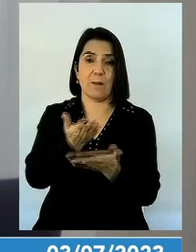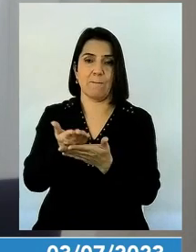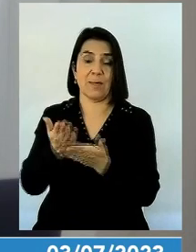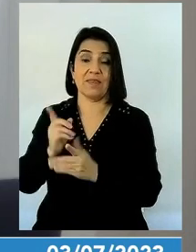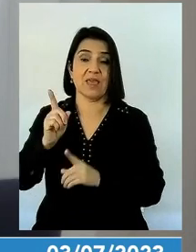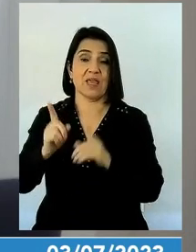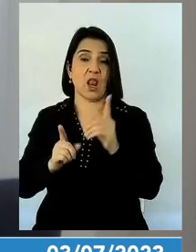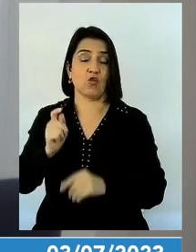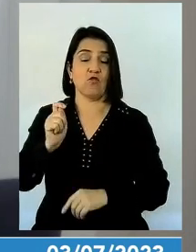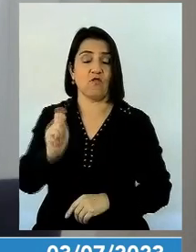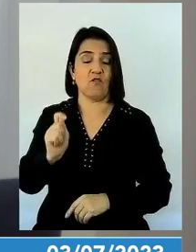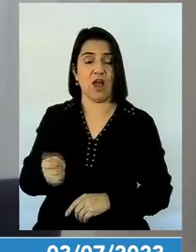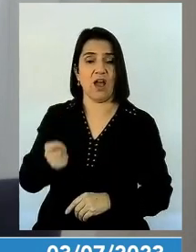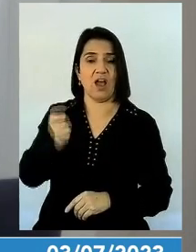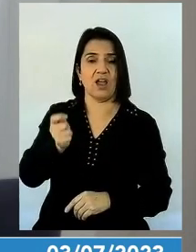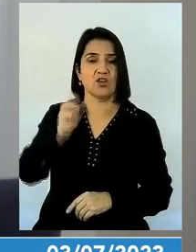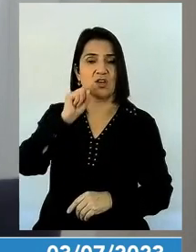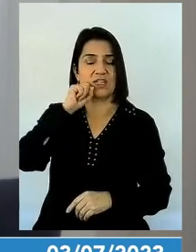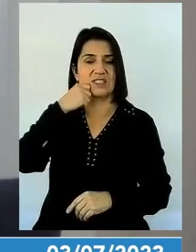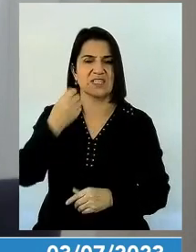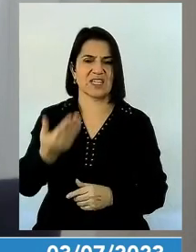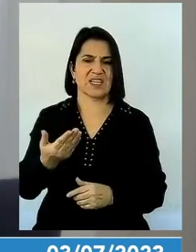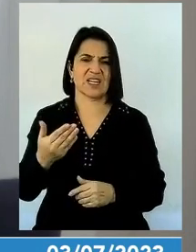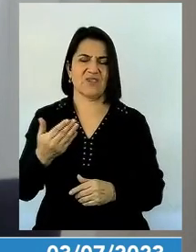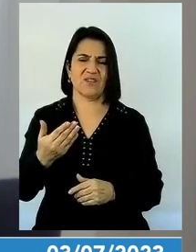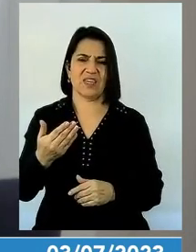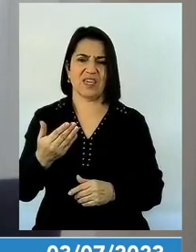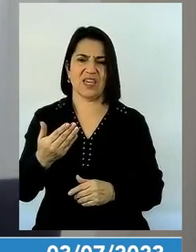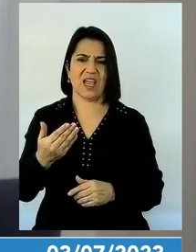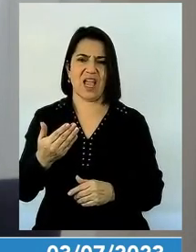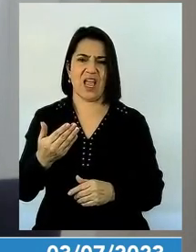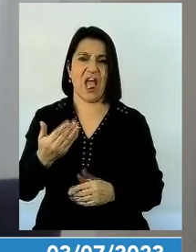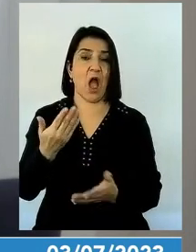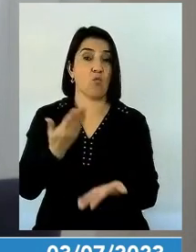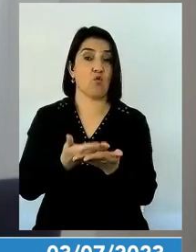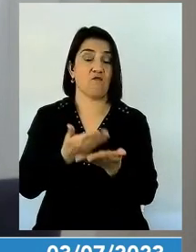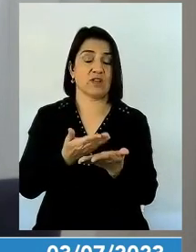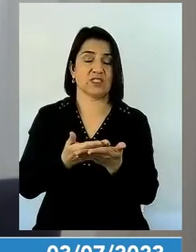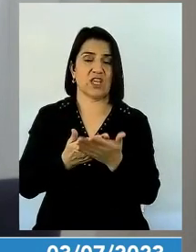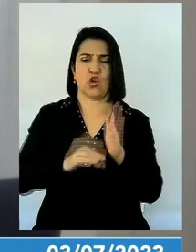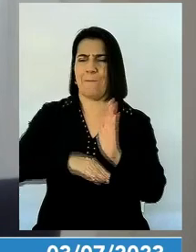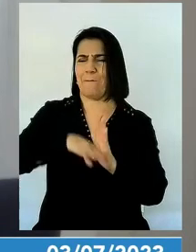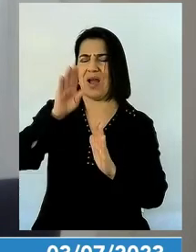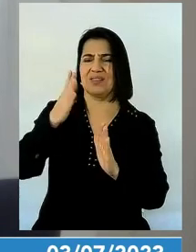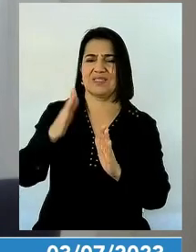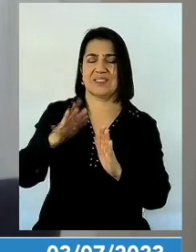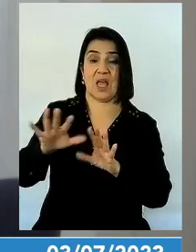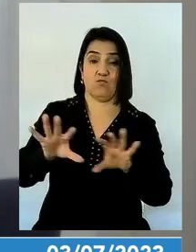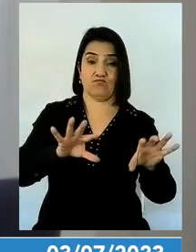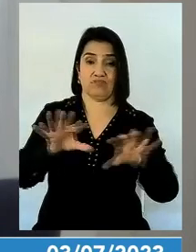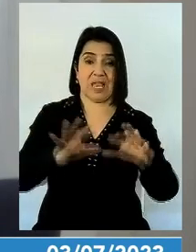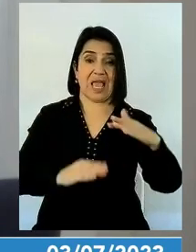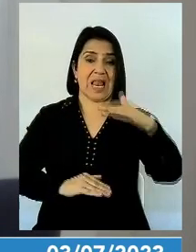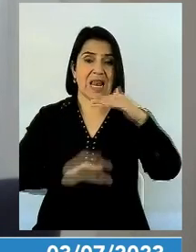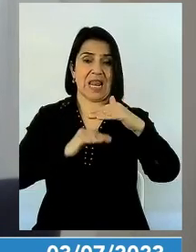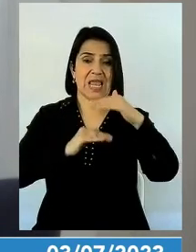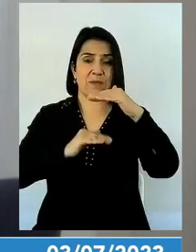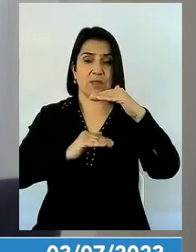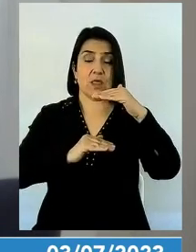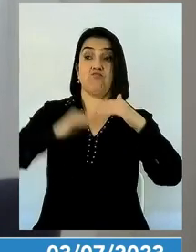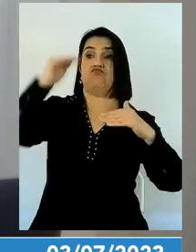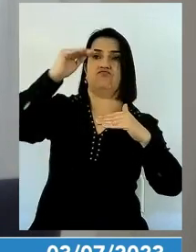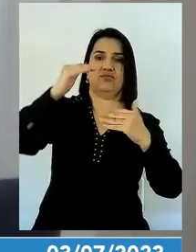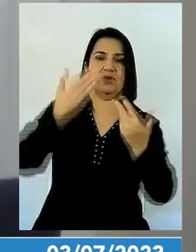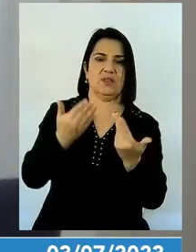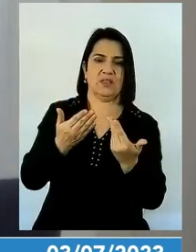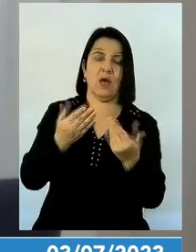se está sobrepasando los límites y ello no... Por supuesto, nos puede llevar a pérdidas como hoy día hay o